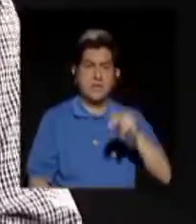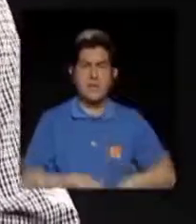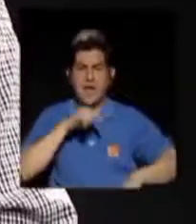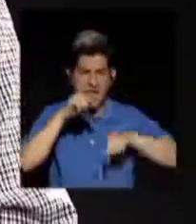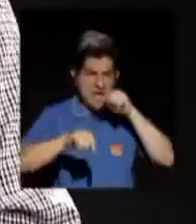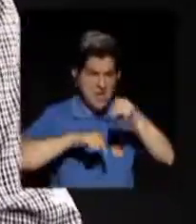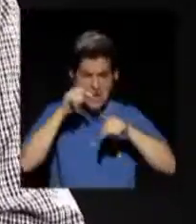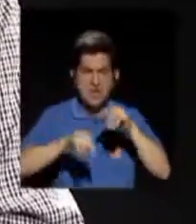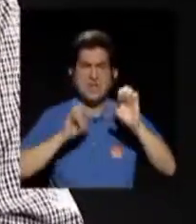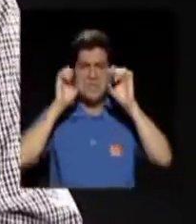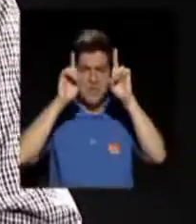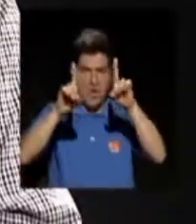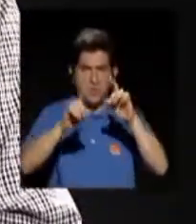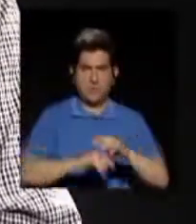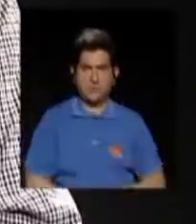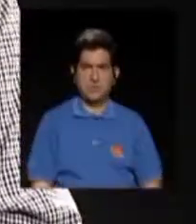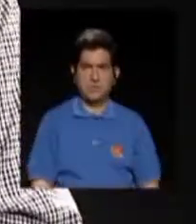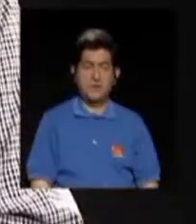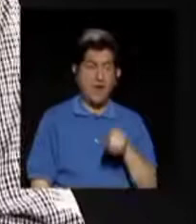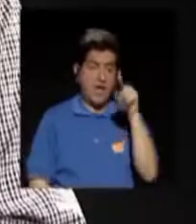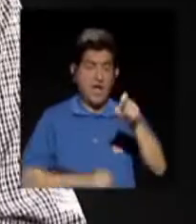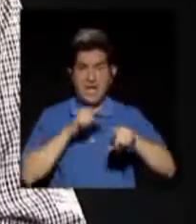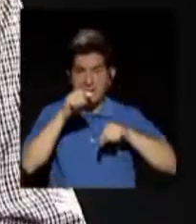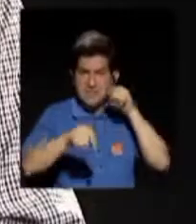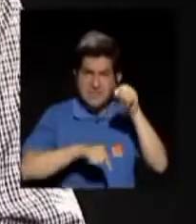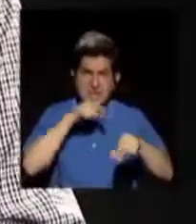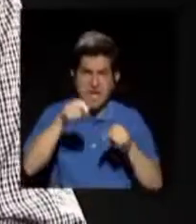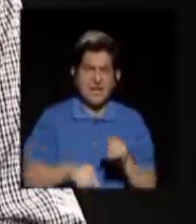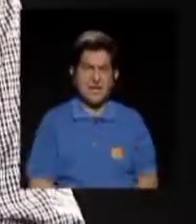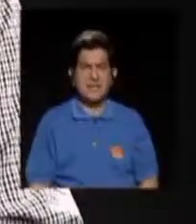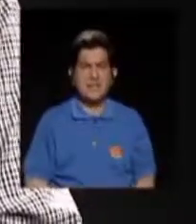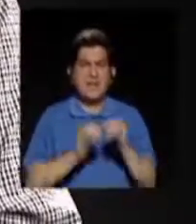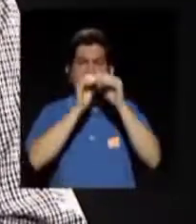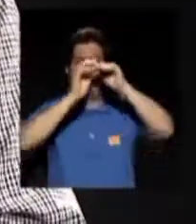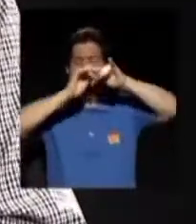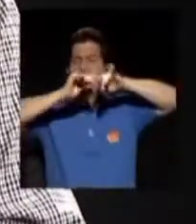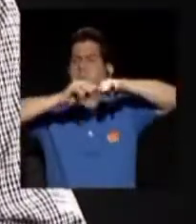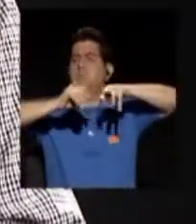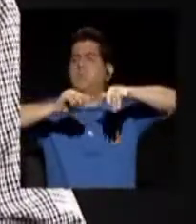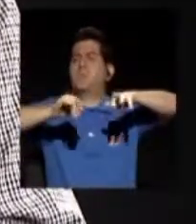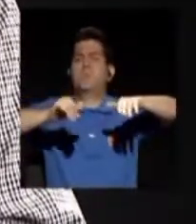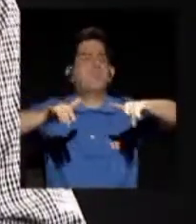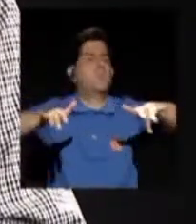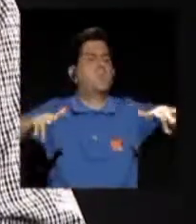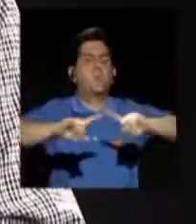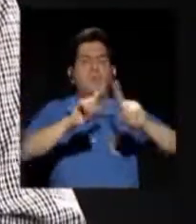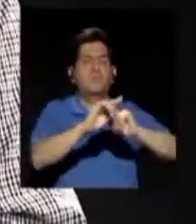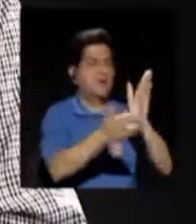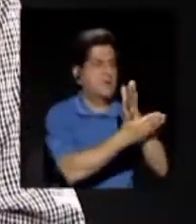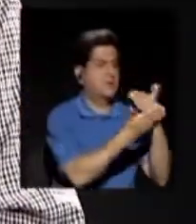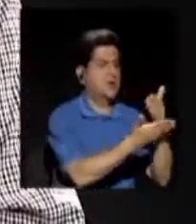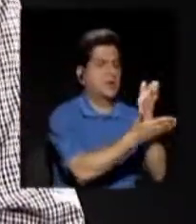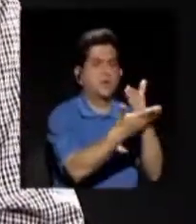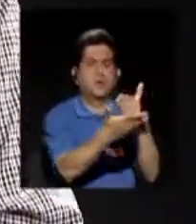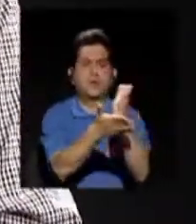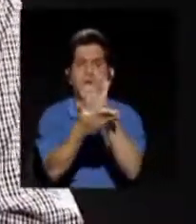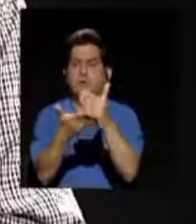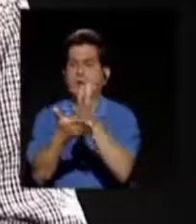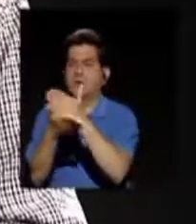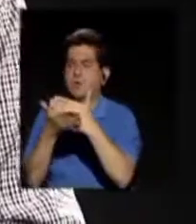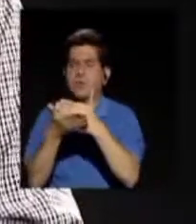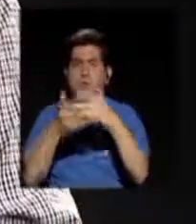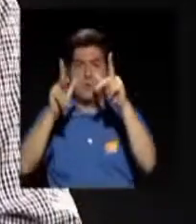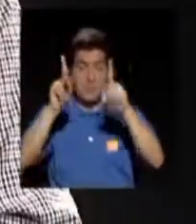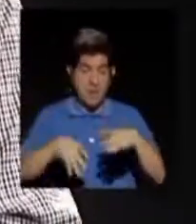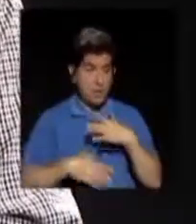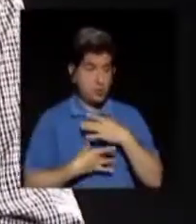la educación, es que esa crítica está como desparramada en diferentes partes y hay mucha gente con